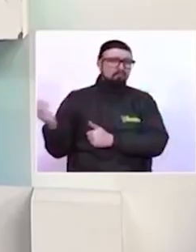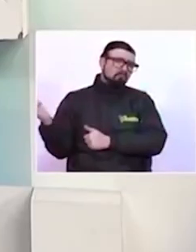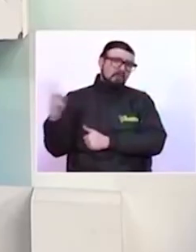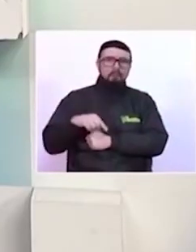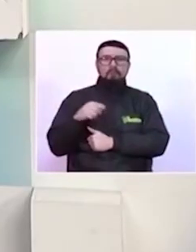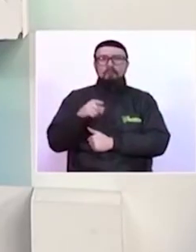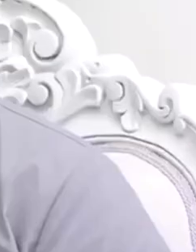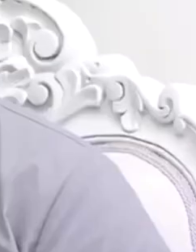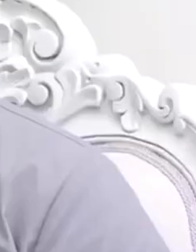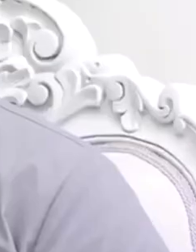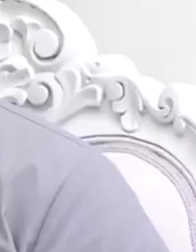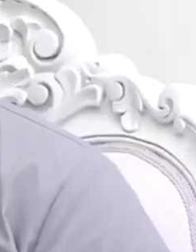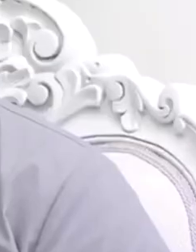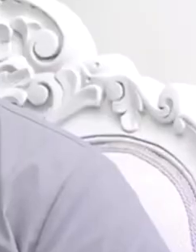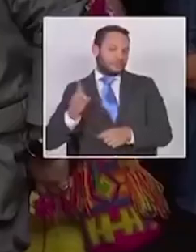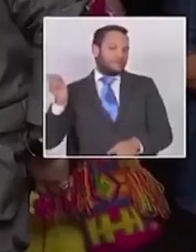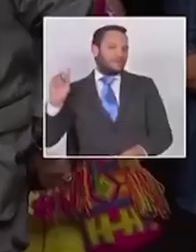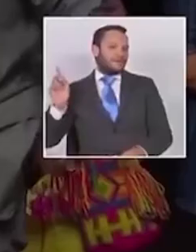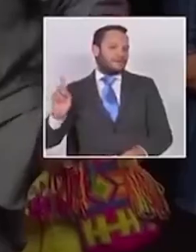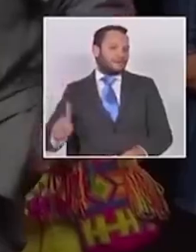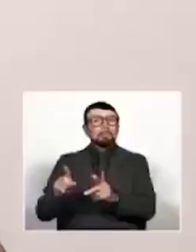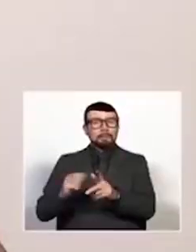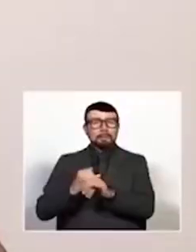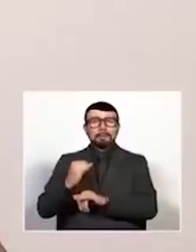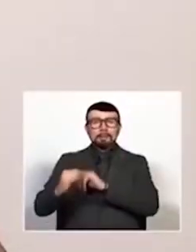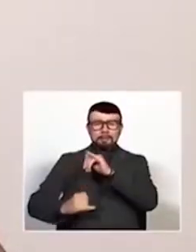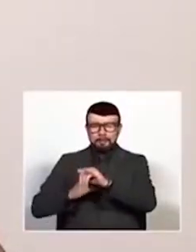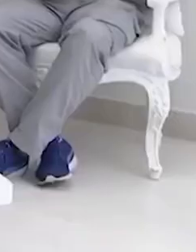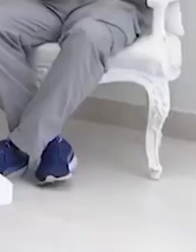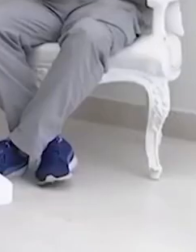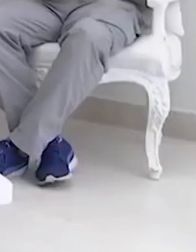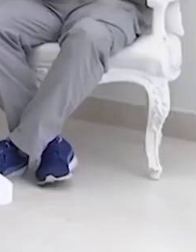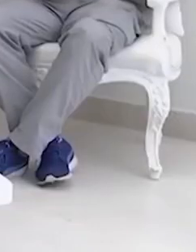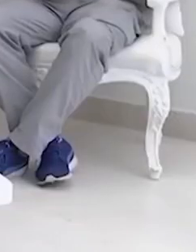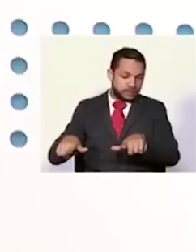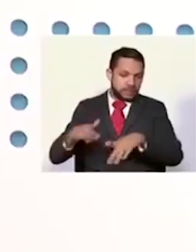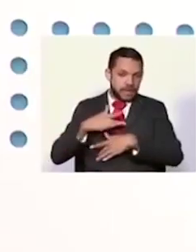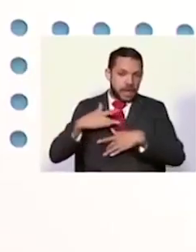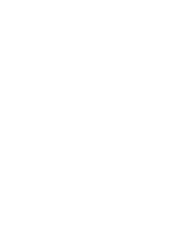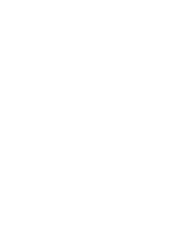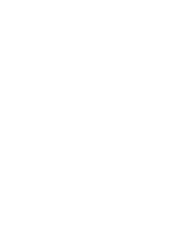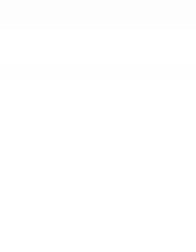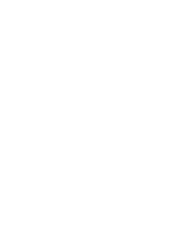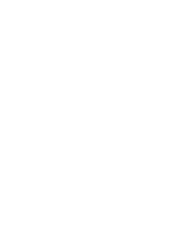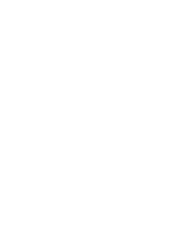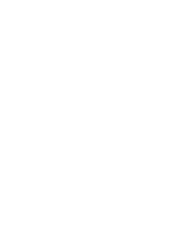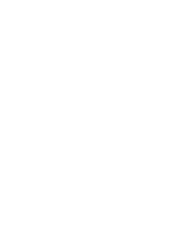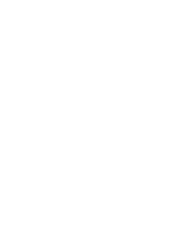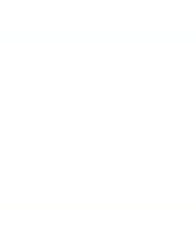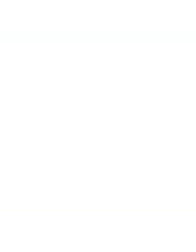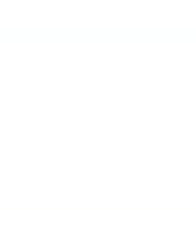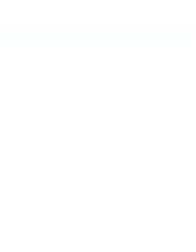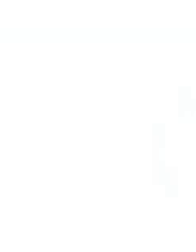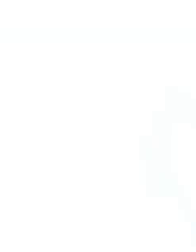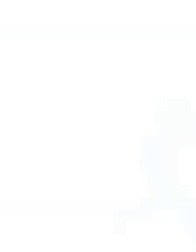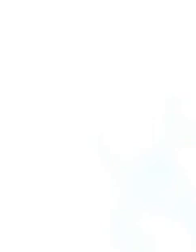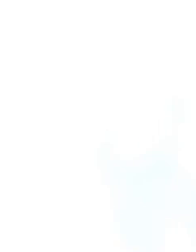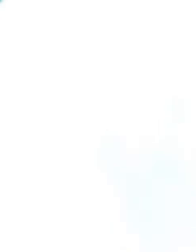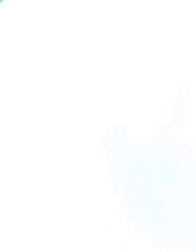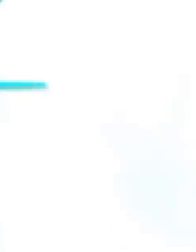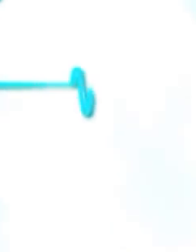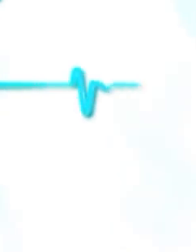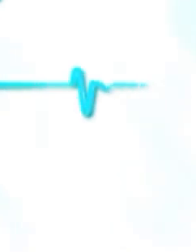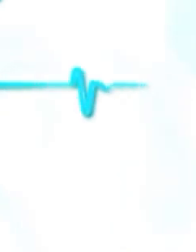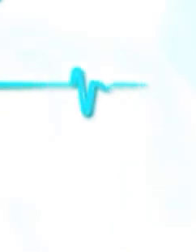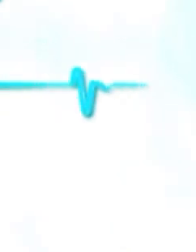su salud, sintonicen Conexión Vital y acompáñenos en nuestras redes sociales buscando Dr. Rojas.